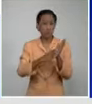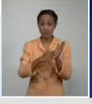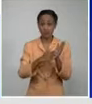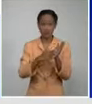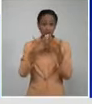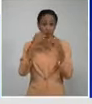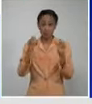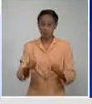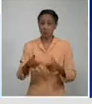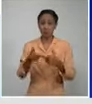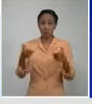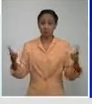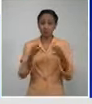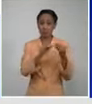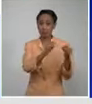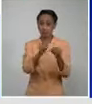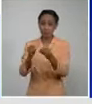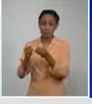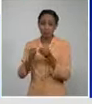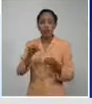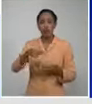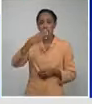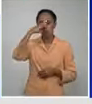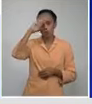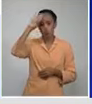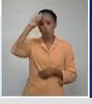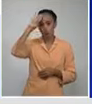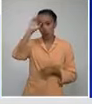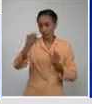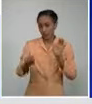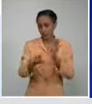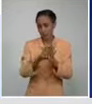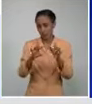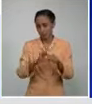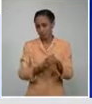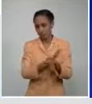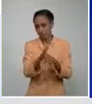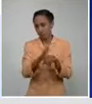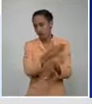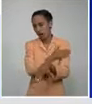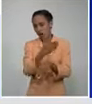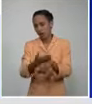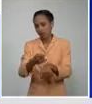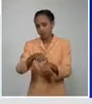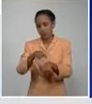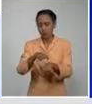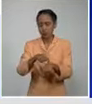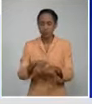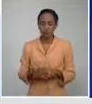incidencia en nuestro país desde el comienzo de la pandemia. Es verdad